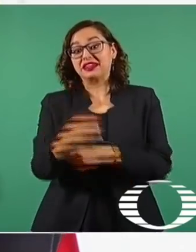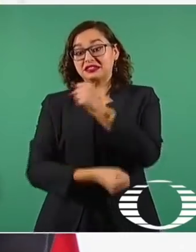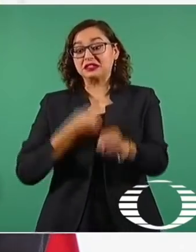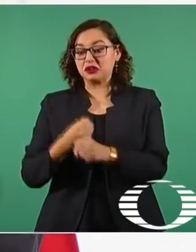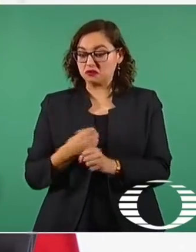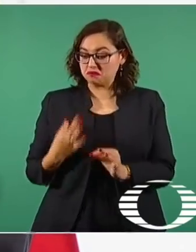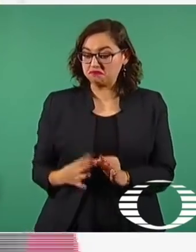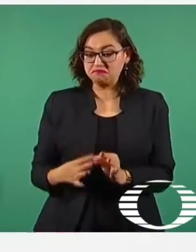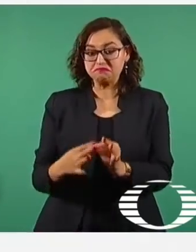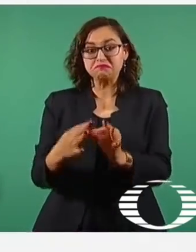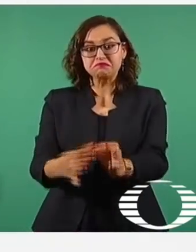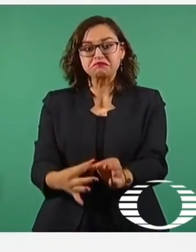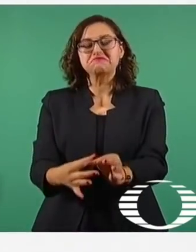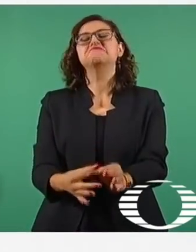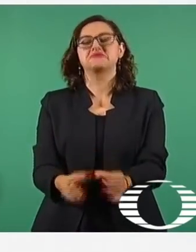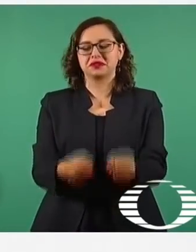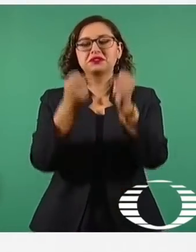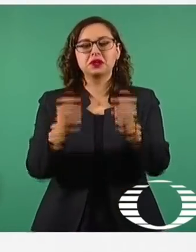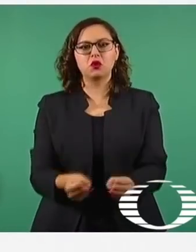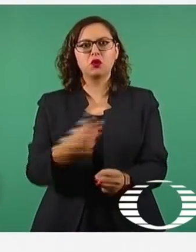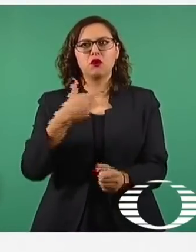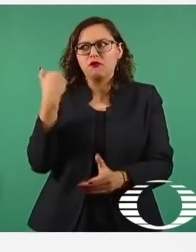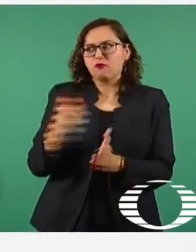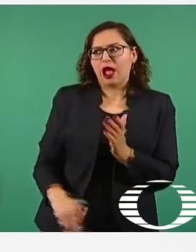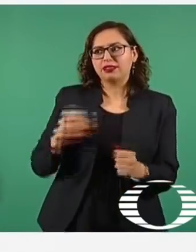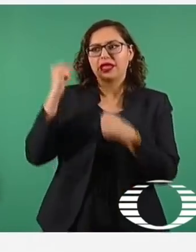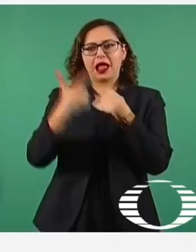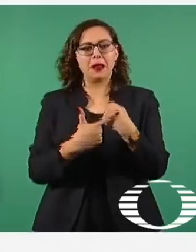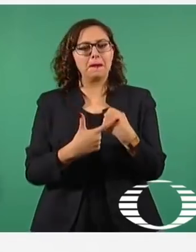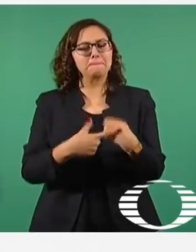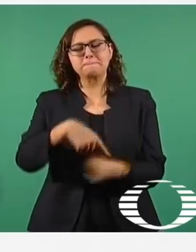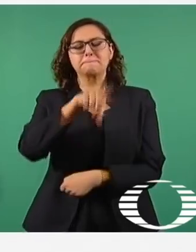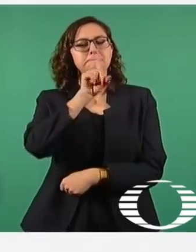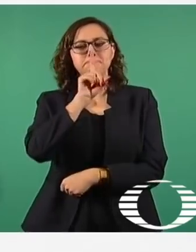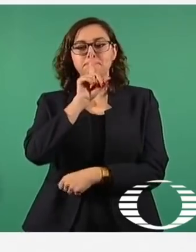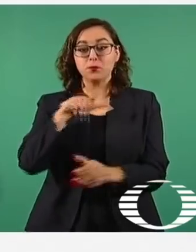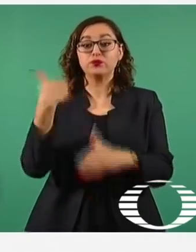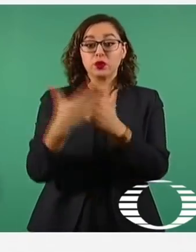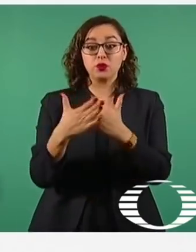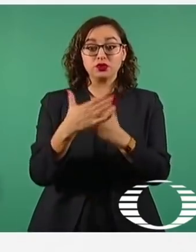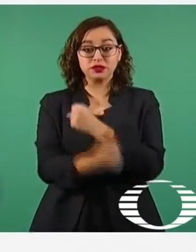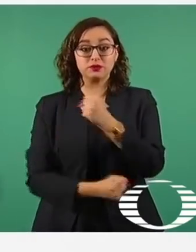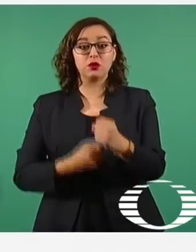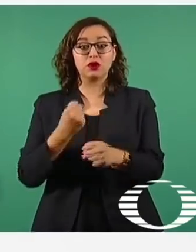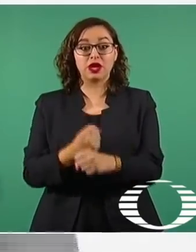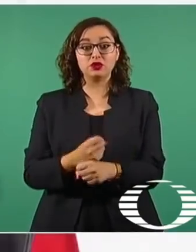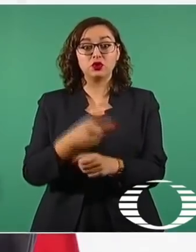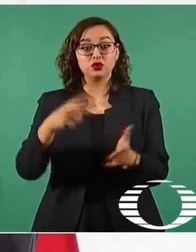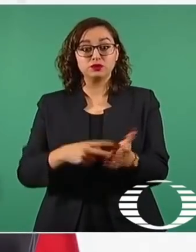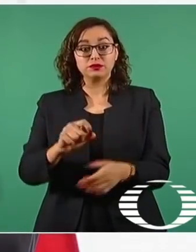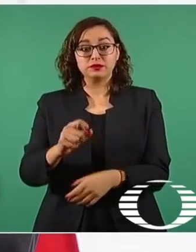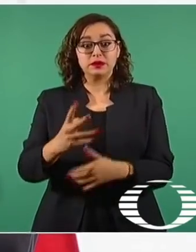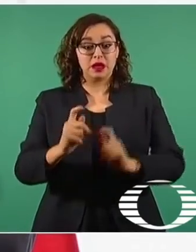no dejaremos ningún pendiente. Cuando esté entregando la banda presidencial,